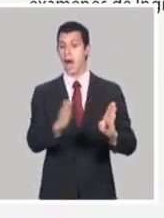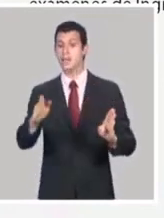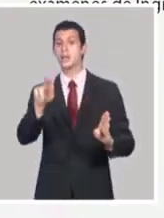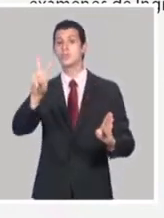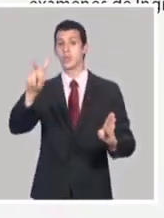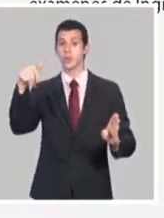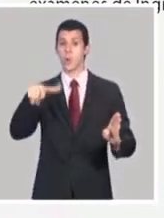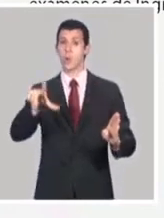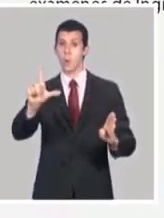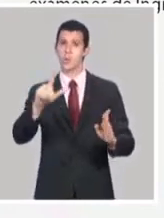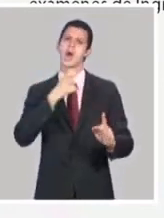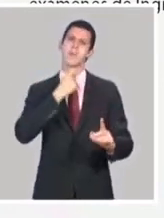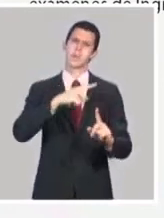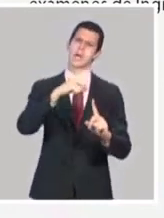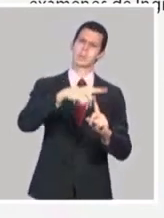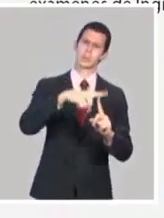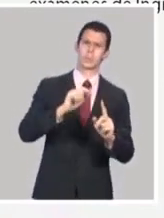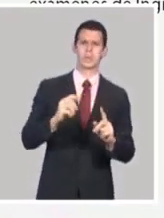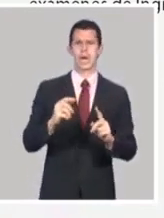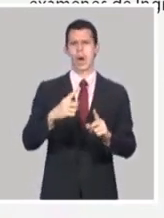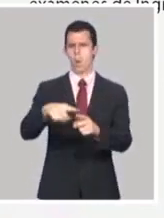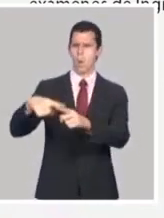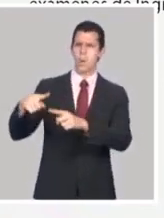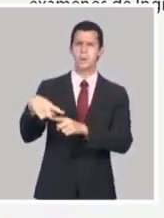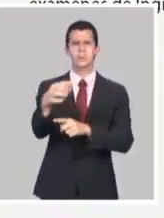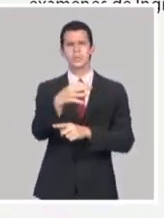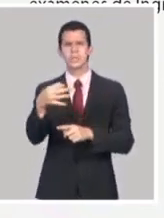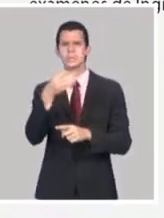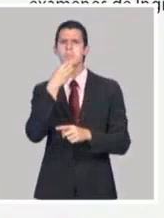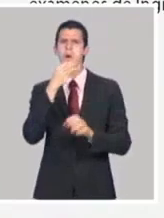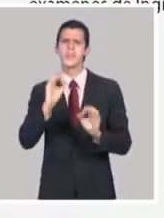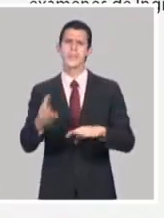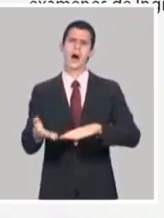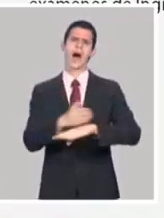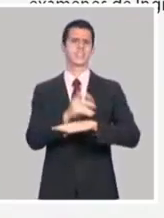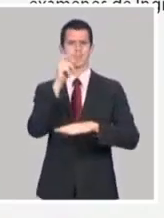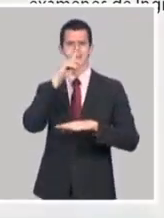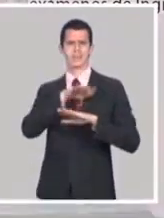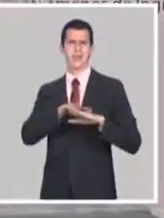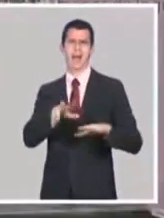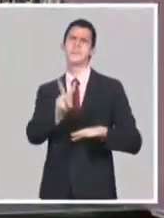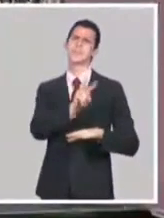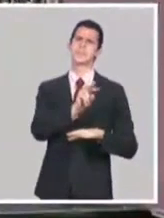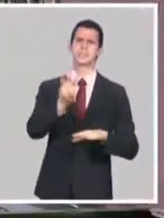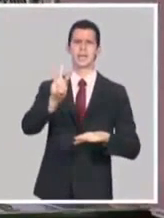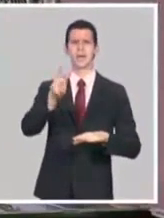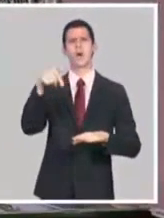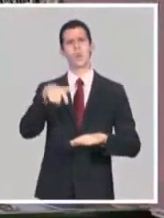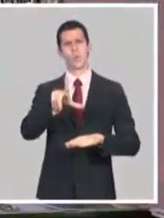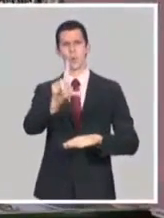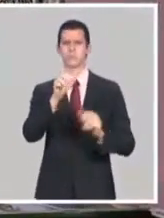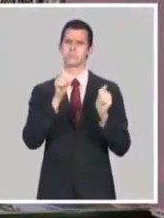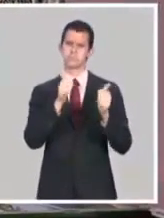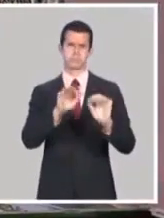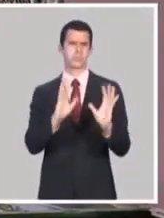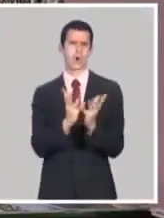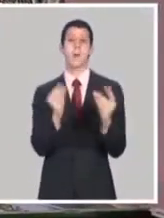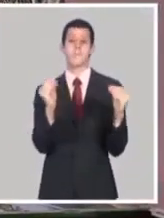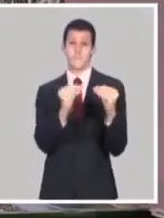ahí en el caso de las tura y otros municipios bueno podrán terminar el curso escolar el 23 de julio